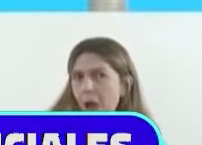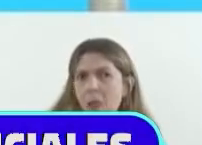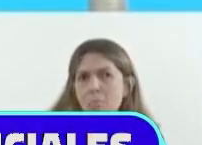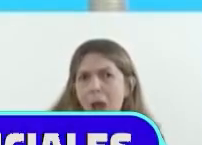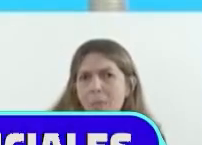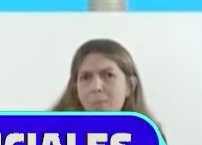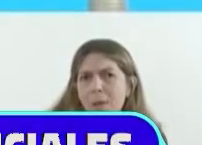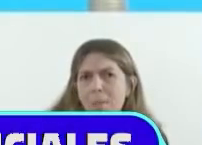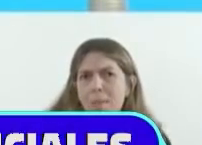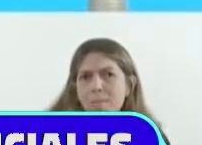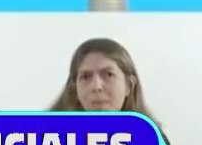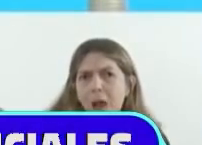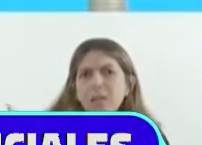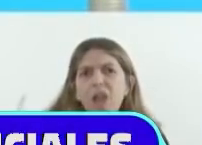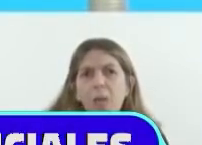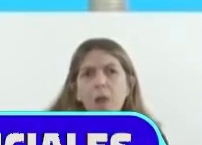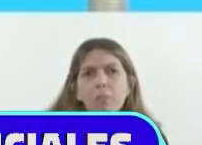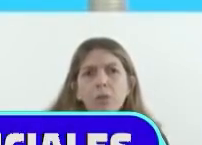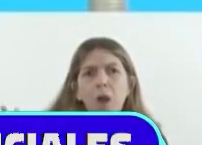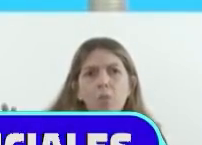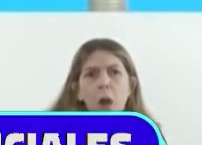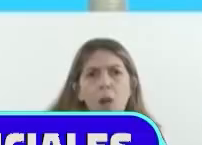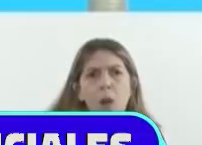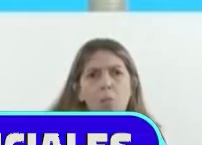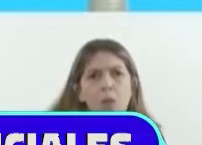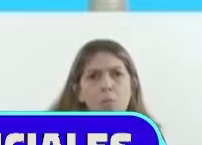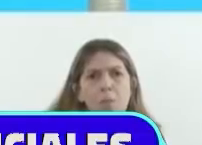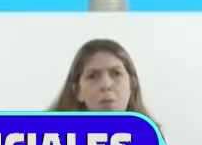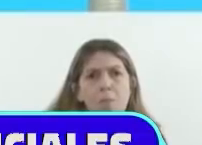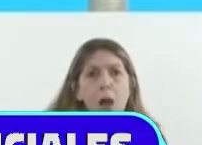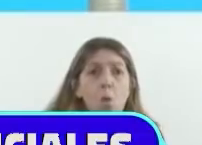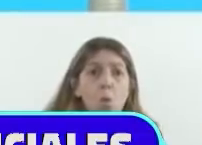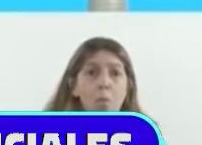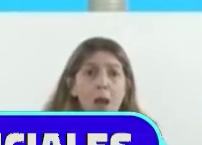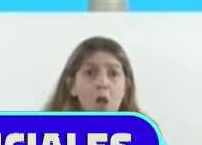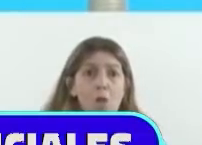incrementarse el número de bajas de fallecimientos productos del COVID.